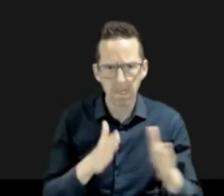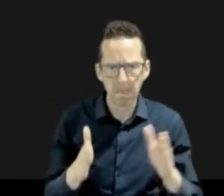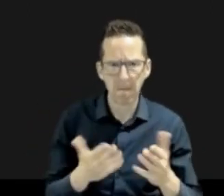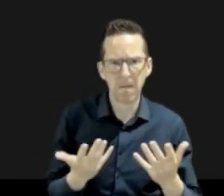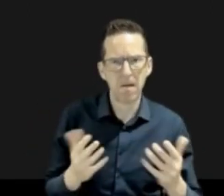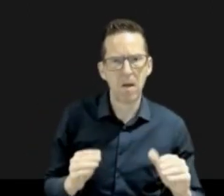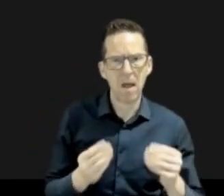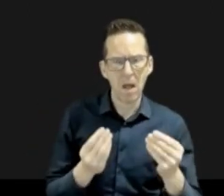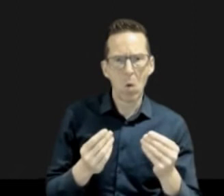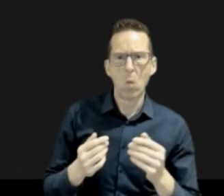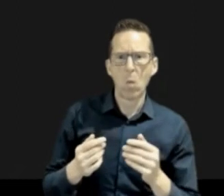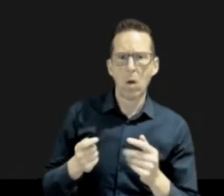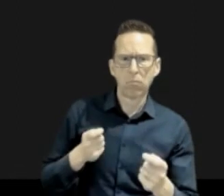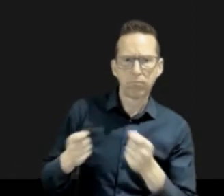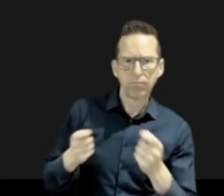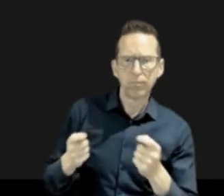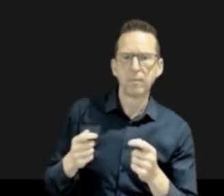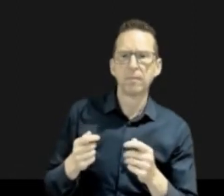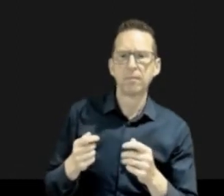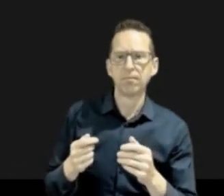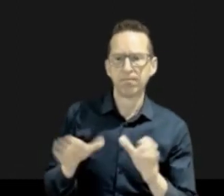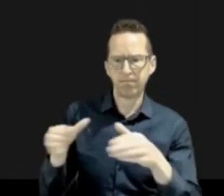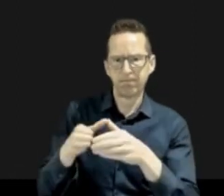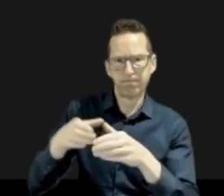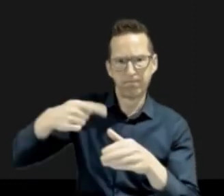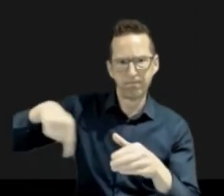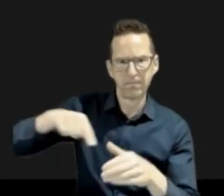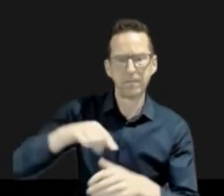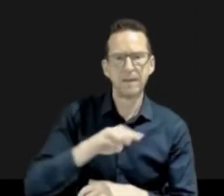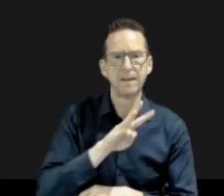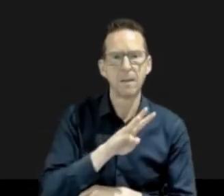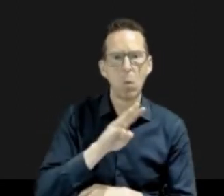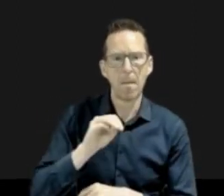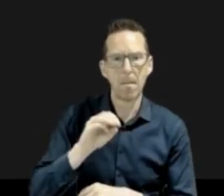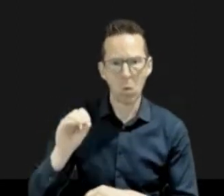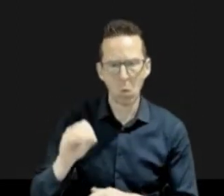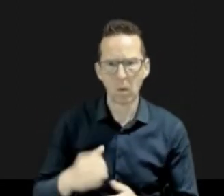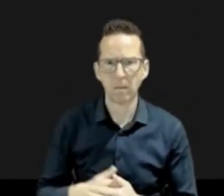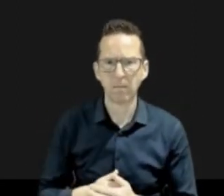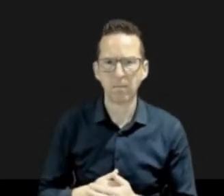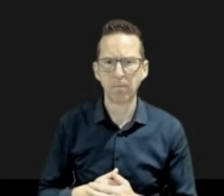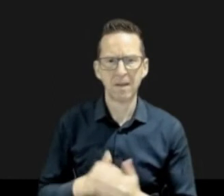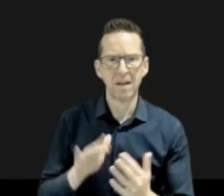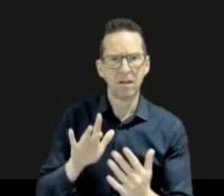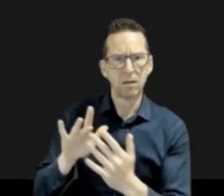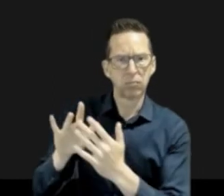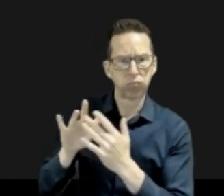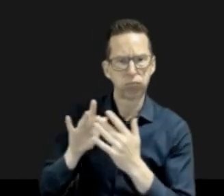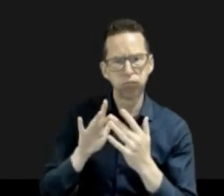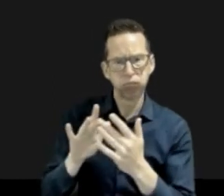asistencia a los miembros para mejorar su capacidad de prestación de servicios